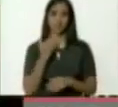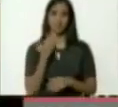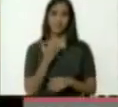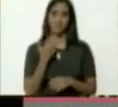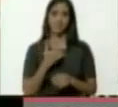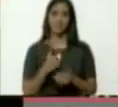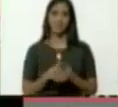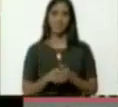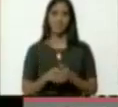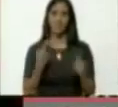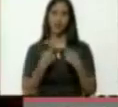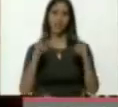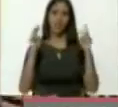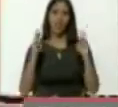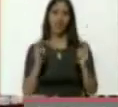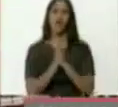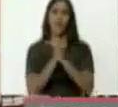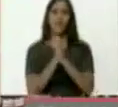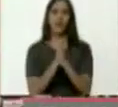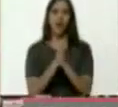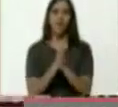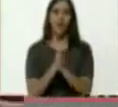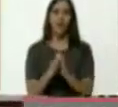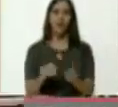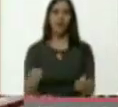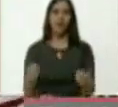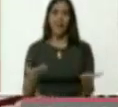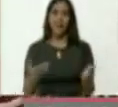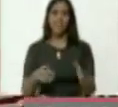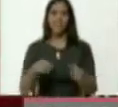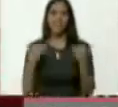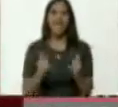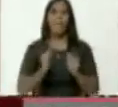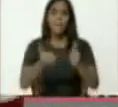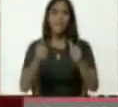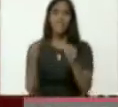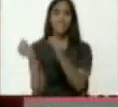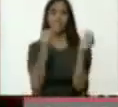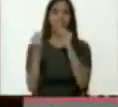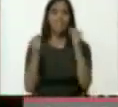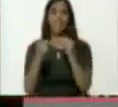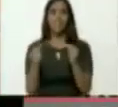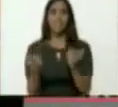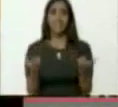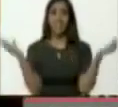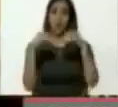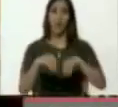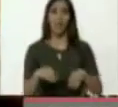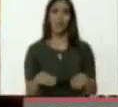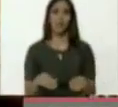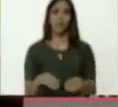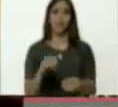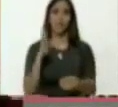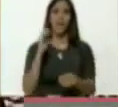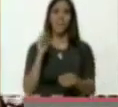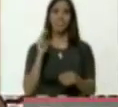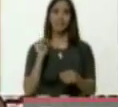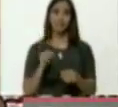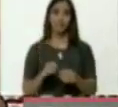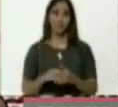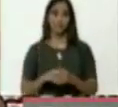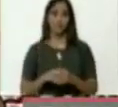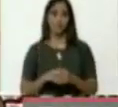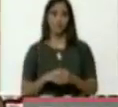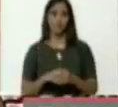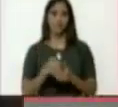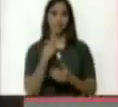¿Ah? Es una cosa muy rara. Por favor, abre el maní rápido para que empiece el diálogo, la negociación. Barreto. ¿Qué